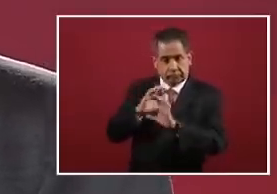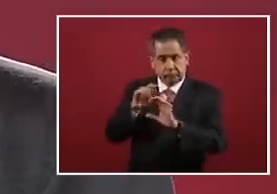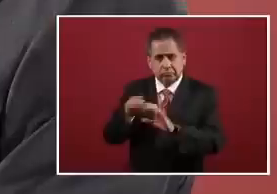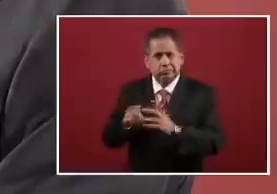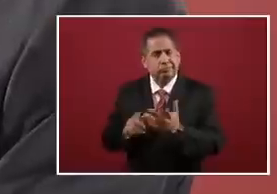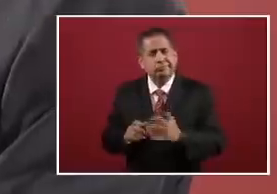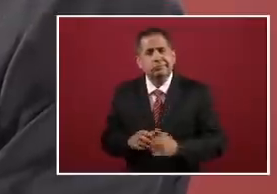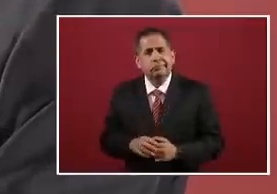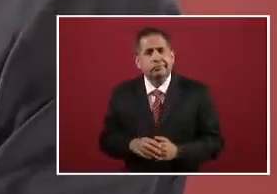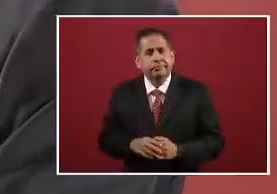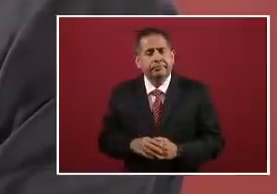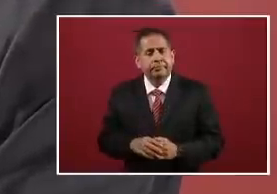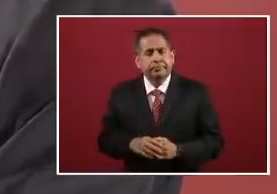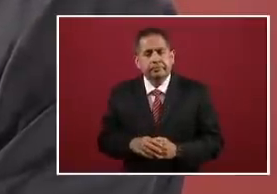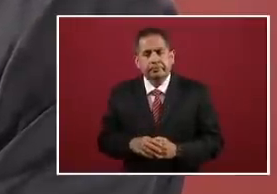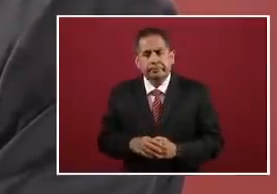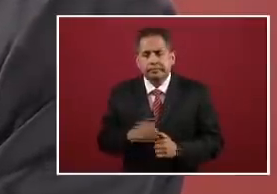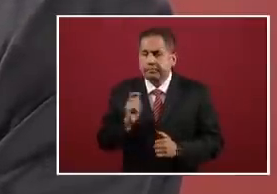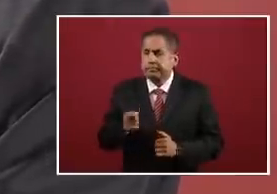pues es